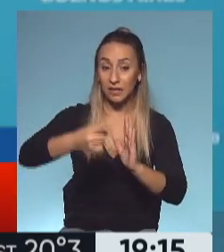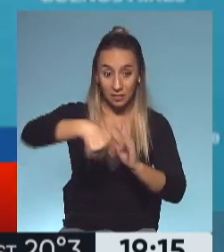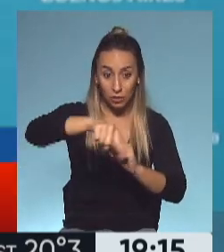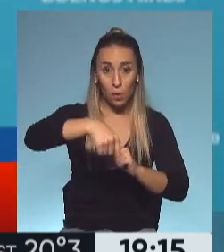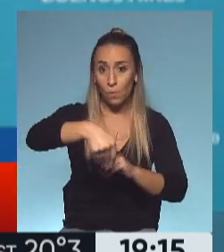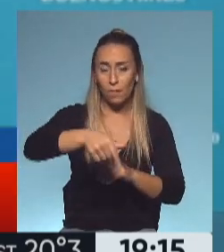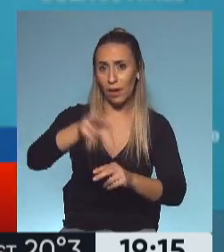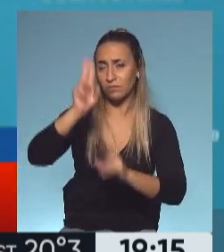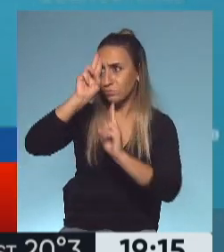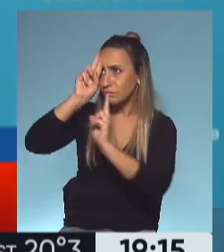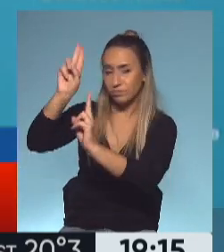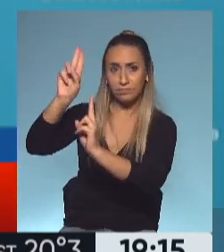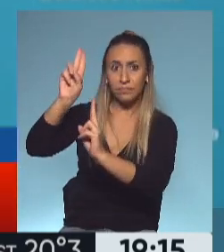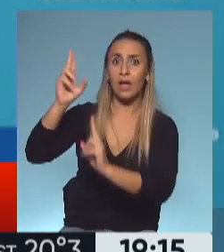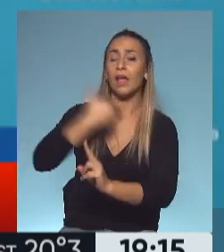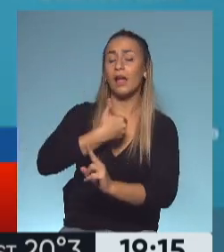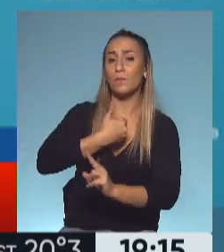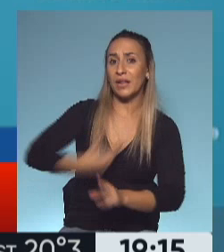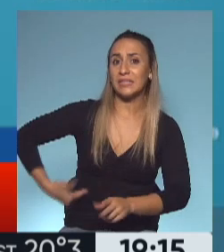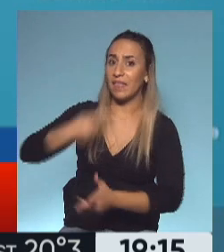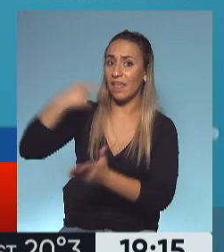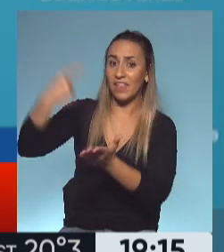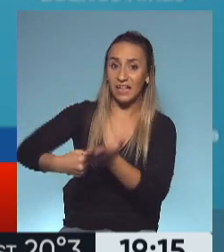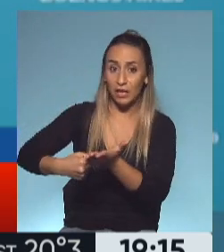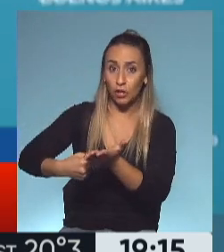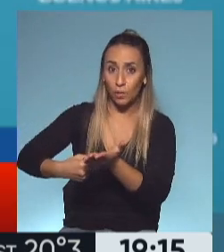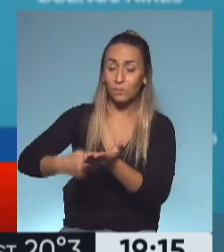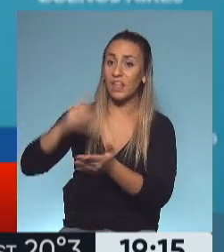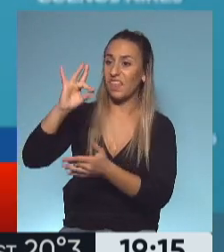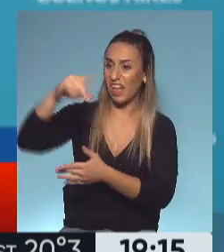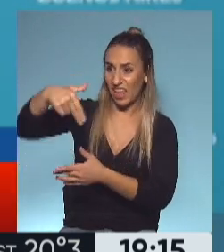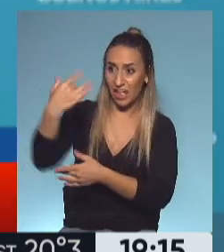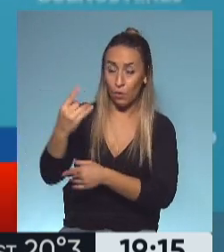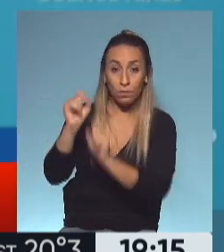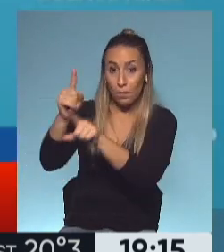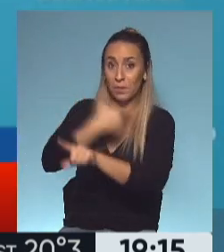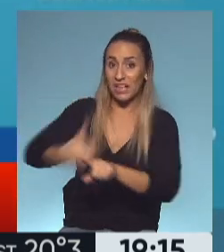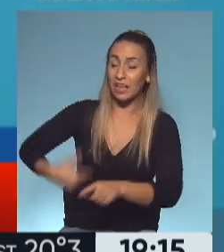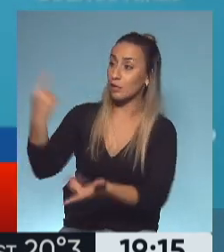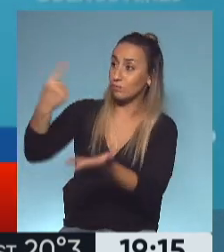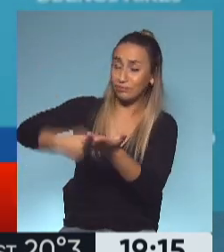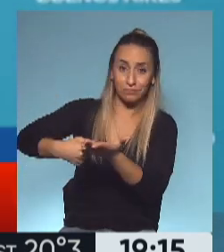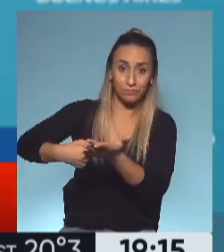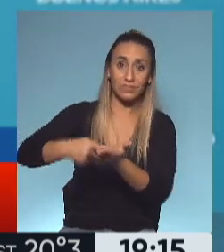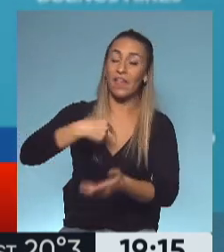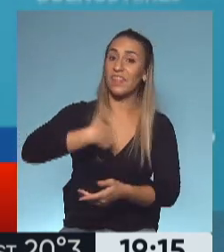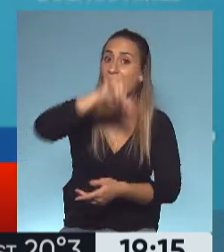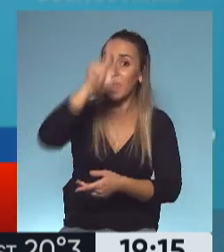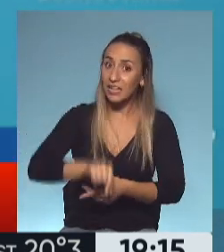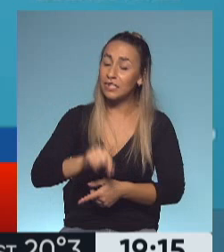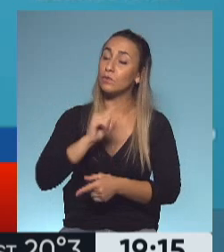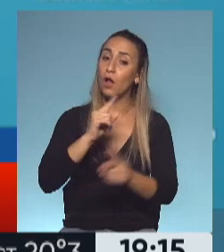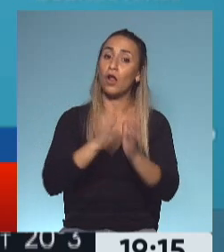el DNU del presidente. Los decretos de necesidad y urgencia en la Argentina, por la Constitución